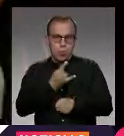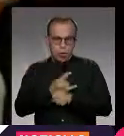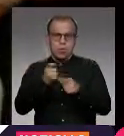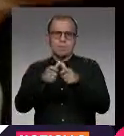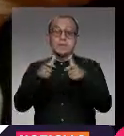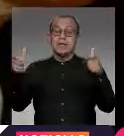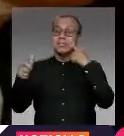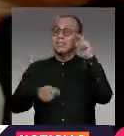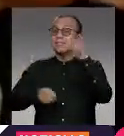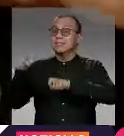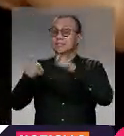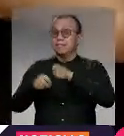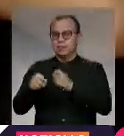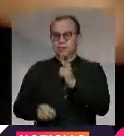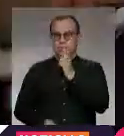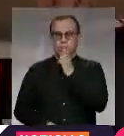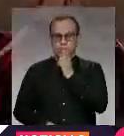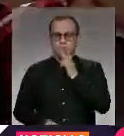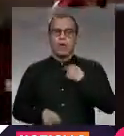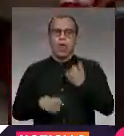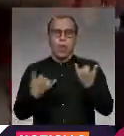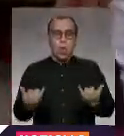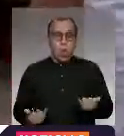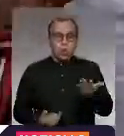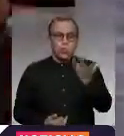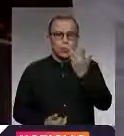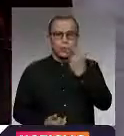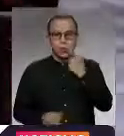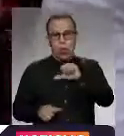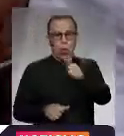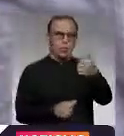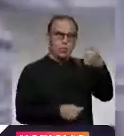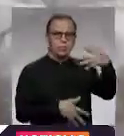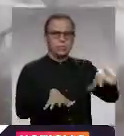tienen más probabilidades de fumar cigarrillos o de consumir otras sustancias psicoactivas.